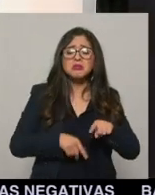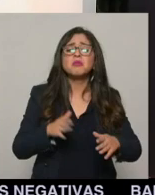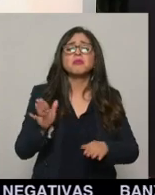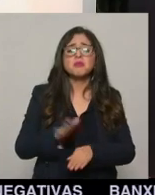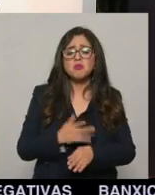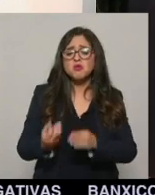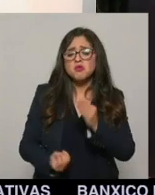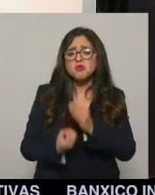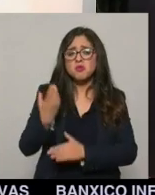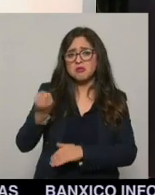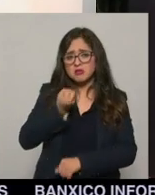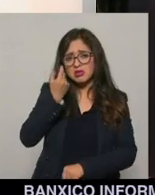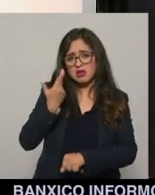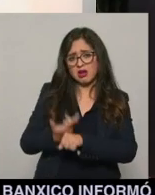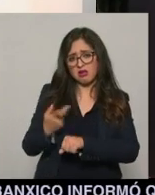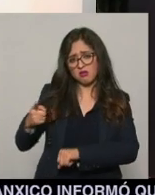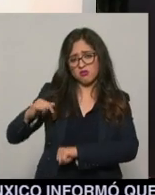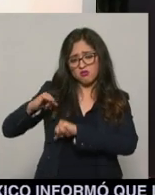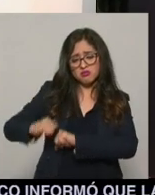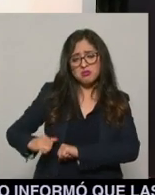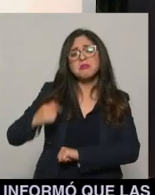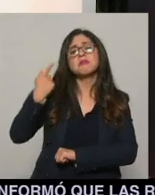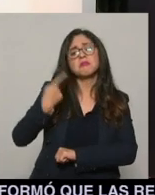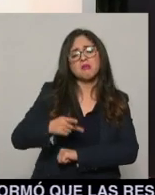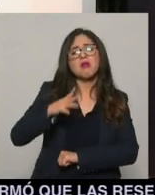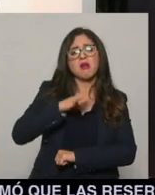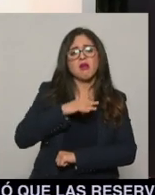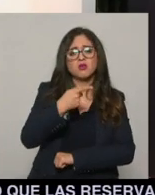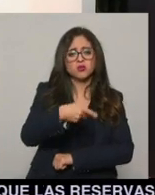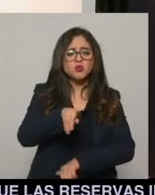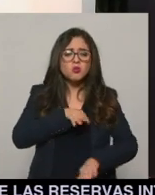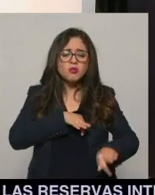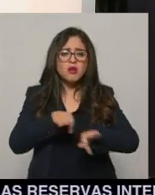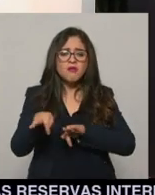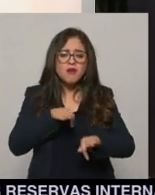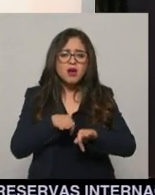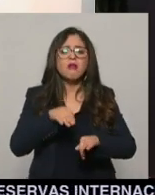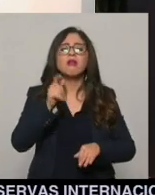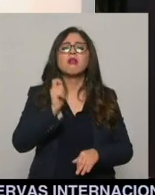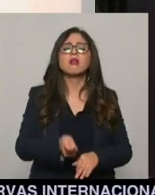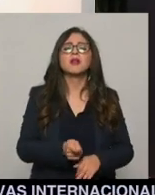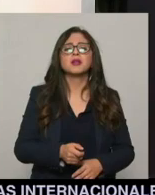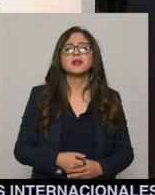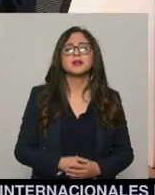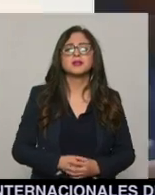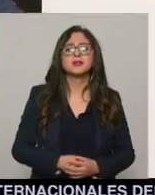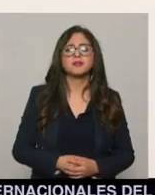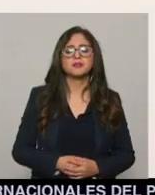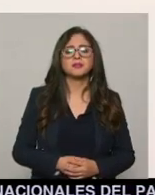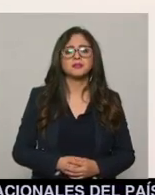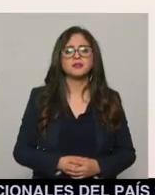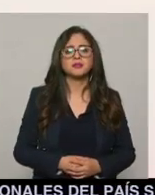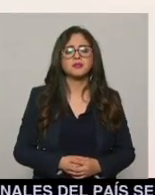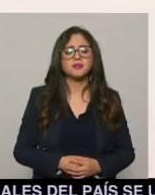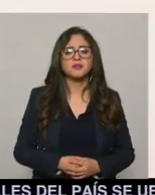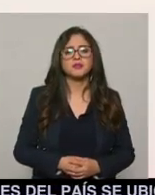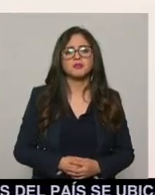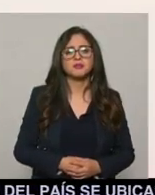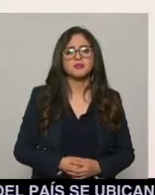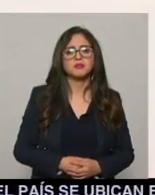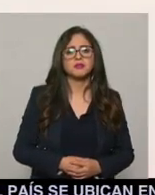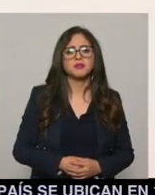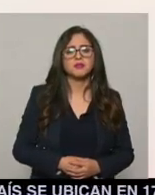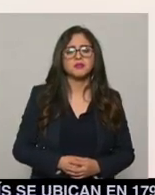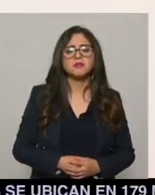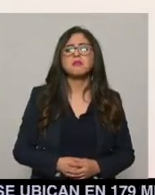secretario, pero que sí implica un trabajo mucho más allá de simplemente crear un nuevo comité, una nueva comisión